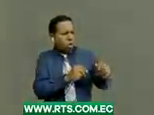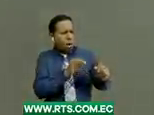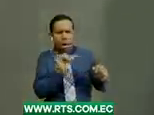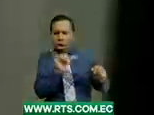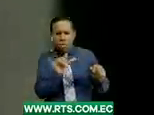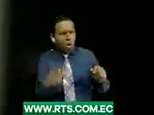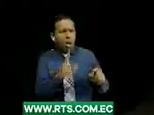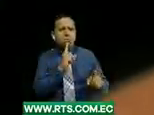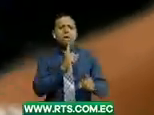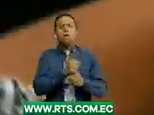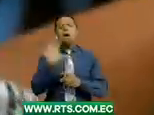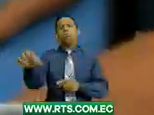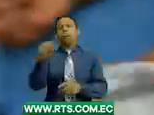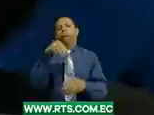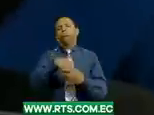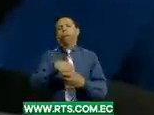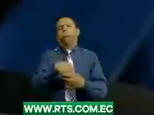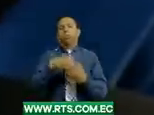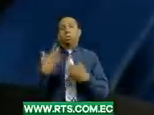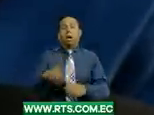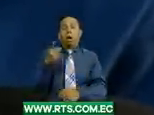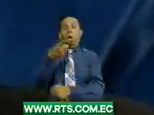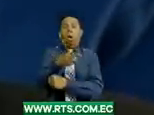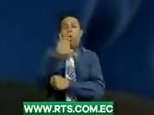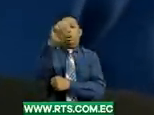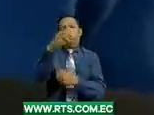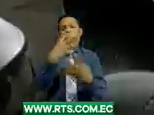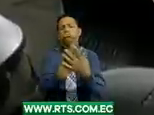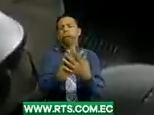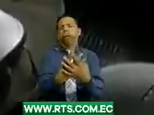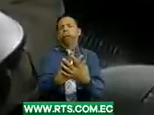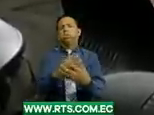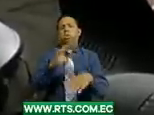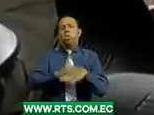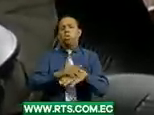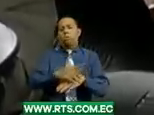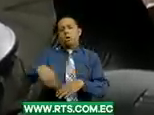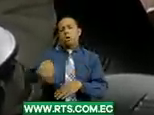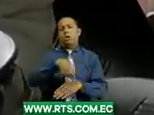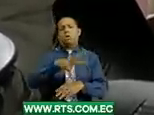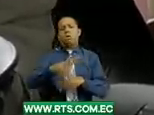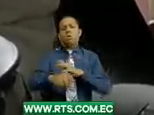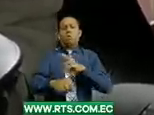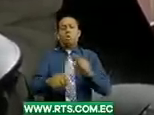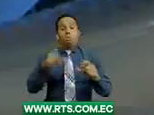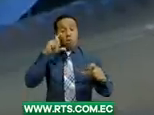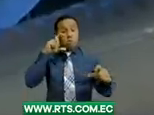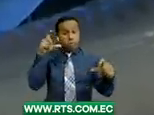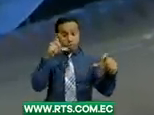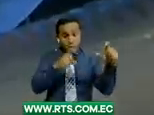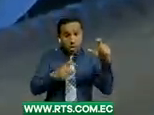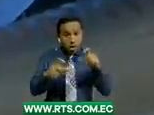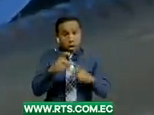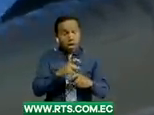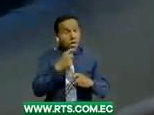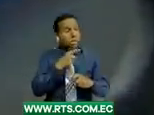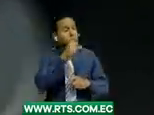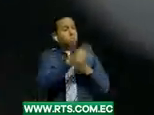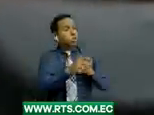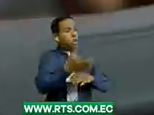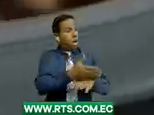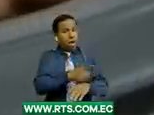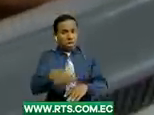audiencia de formulación de cargos les ordenaron prisión preventiva por el delito de robo. La fiscalía pide a los perjudicados que se acerquen al